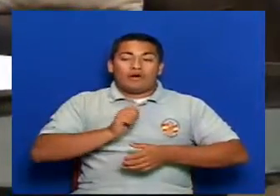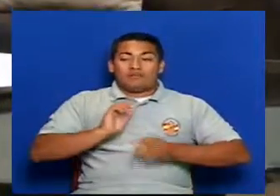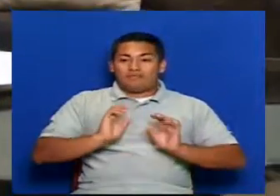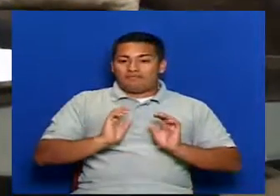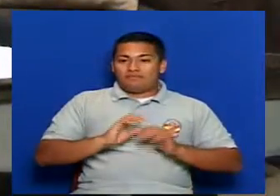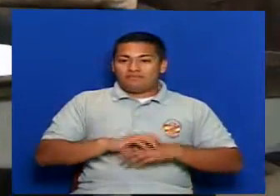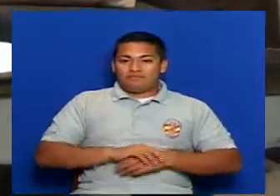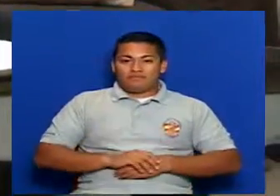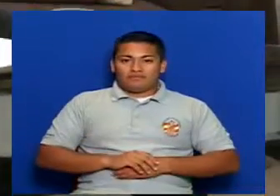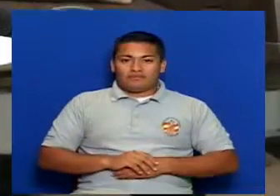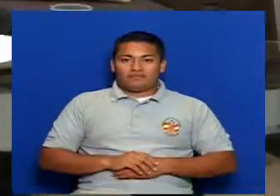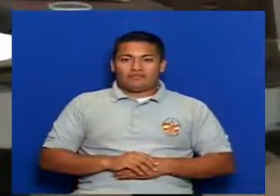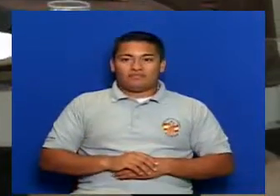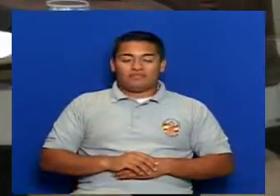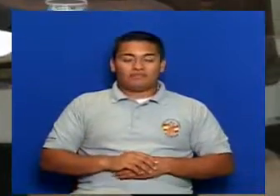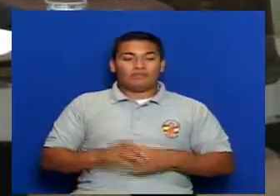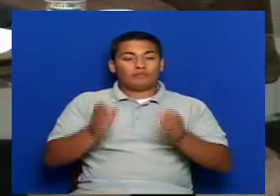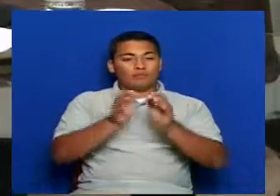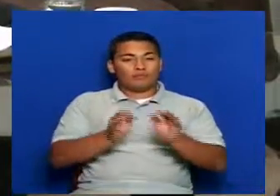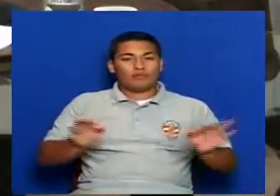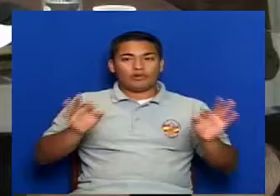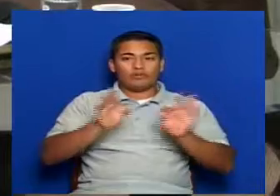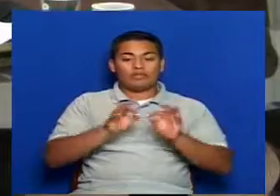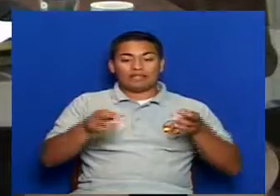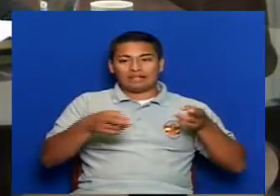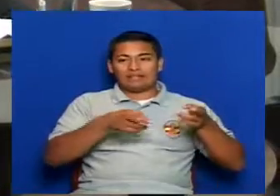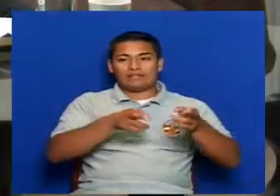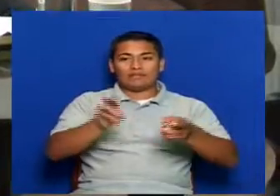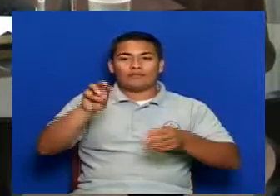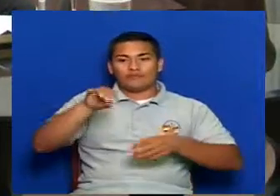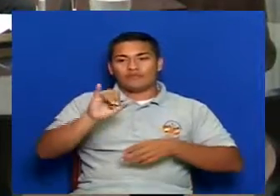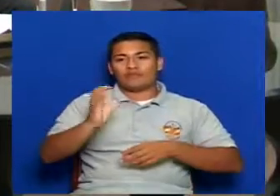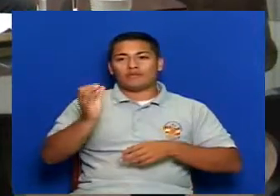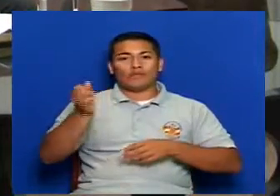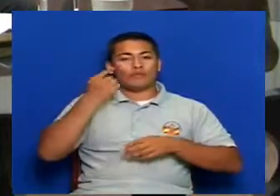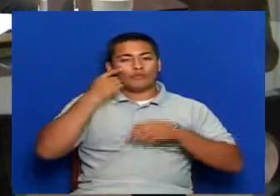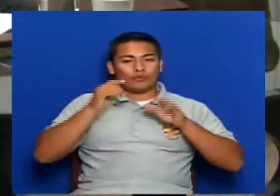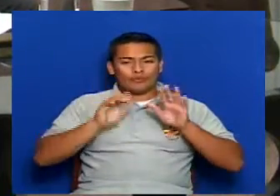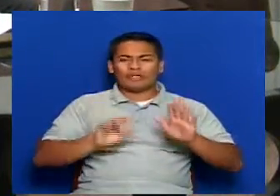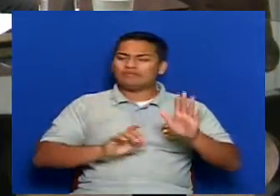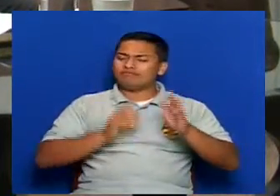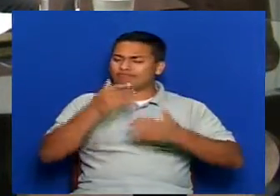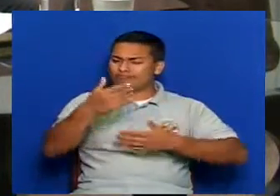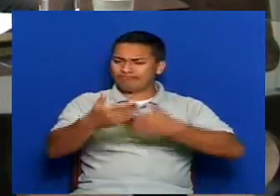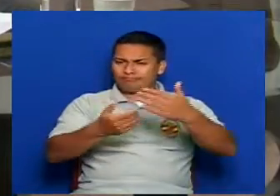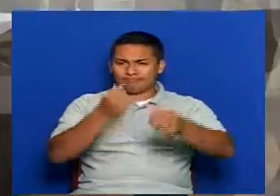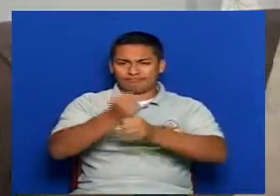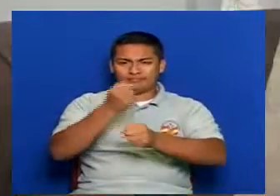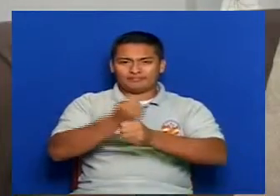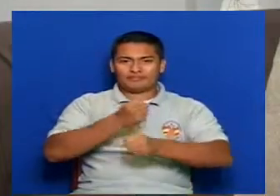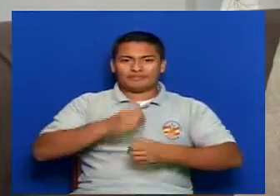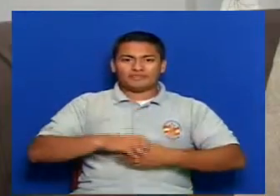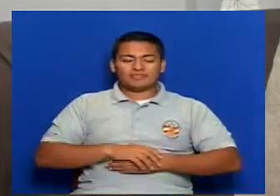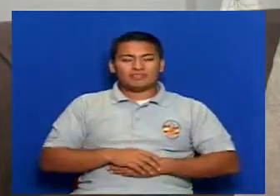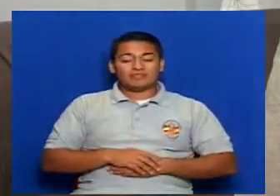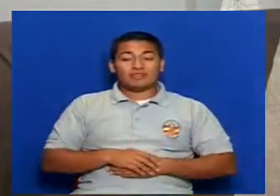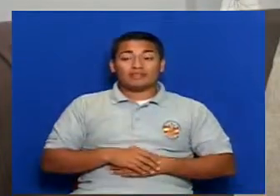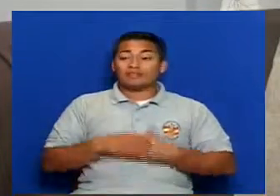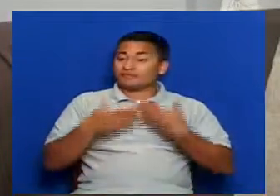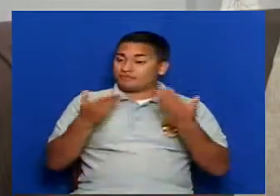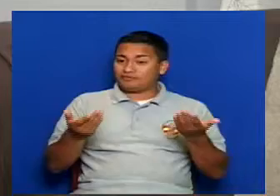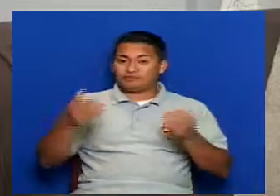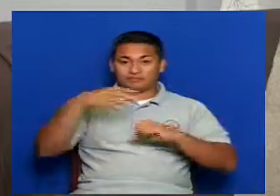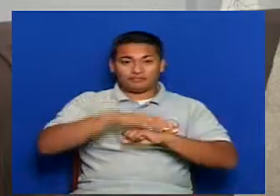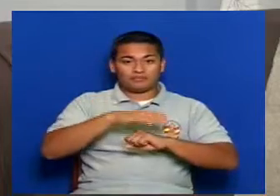de golf de preservar el río mico y se ha estado avanzando en eso también en la